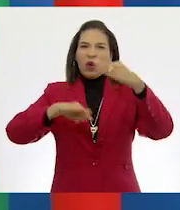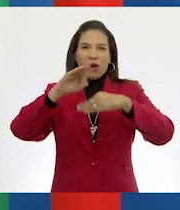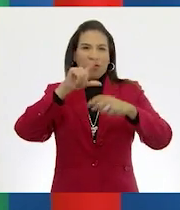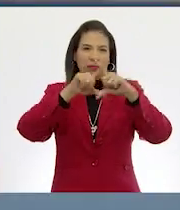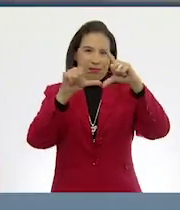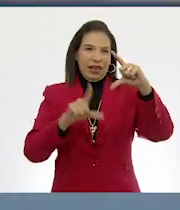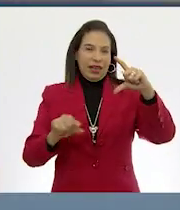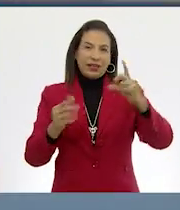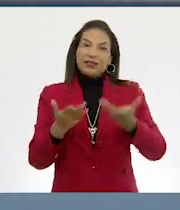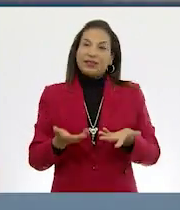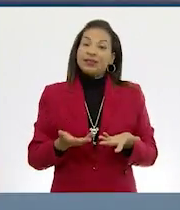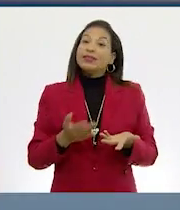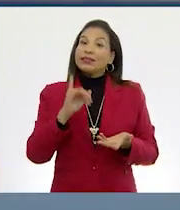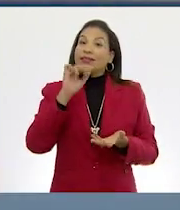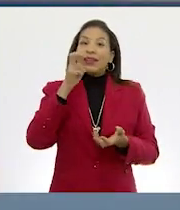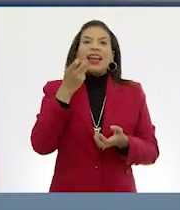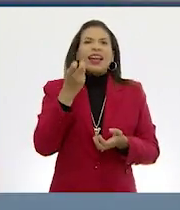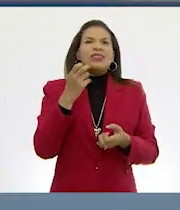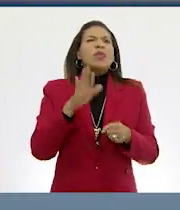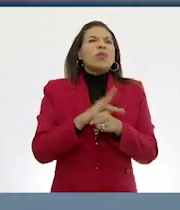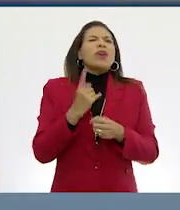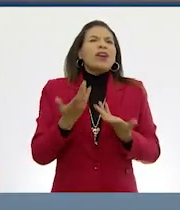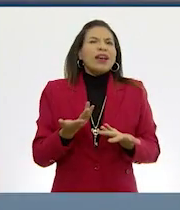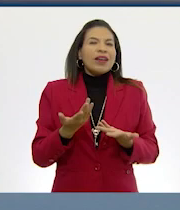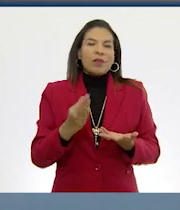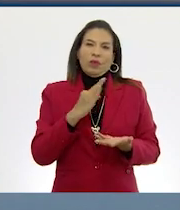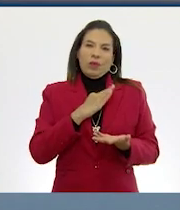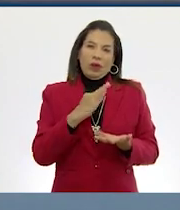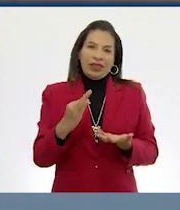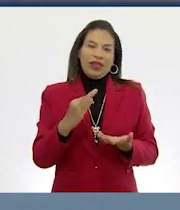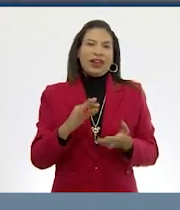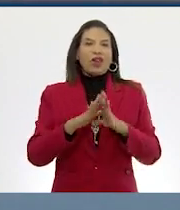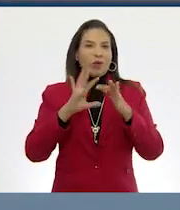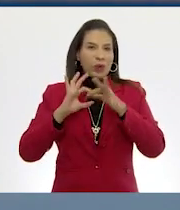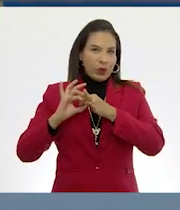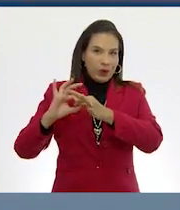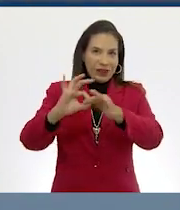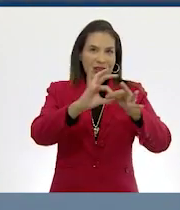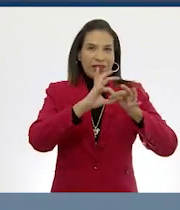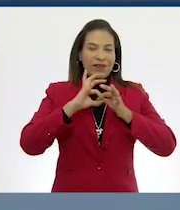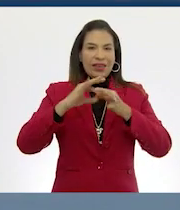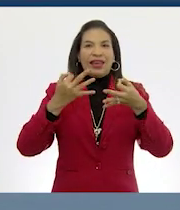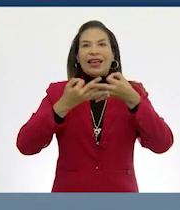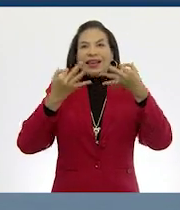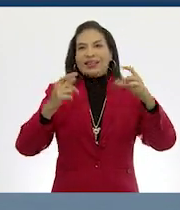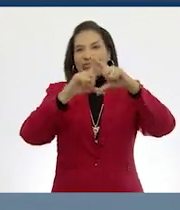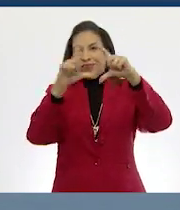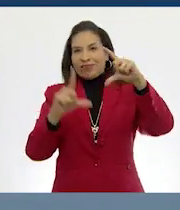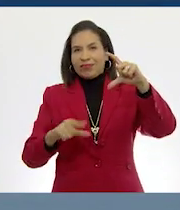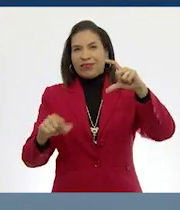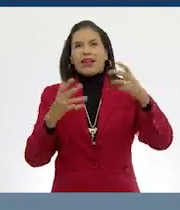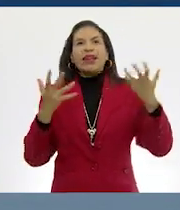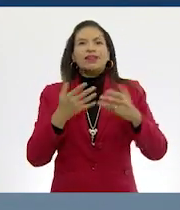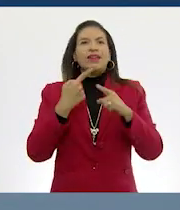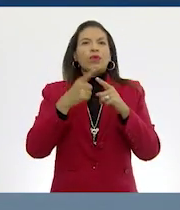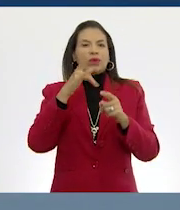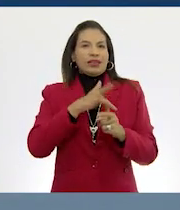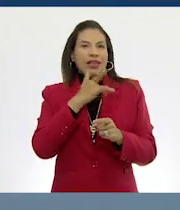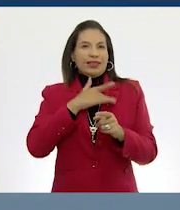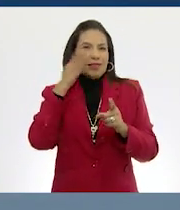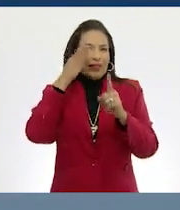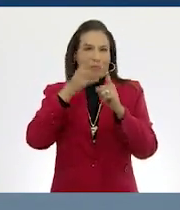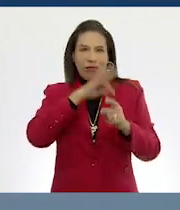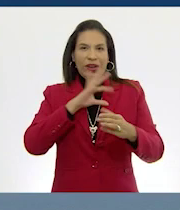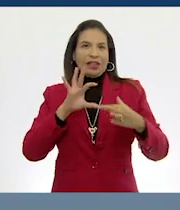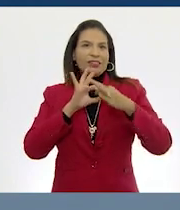país. Uy, sí, esto con la intención de poder unificar el territorio y crear un sentido